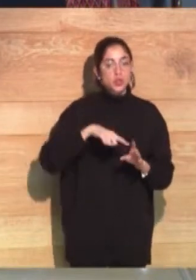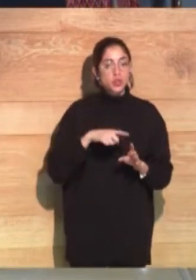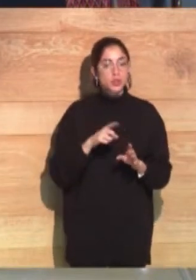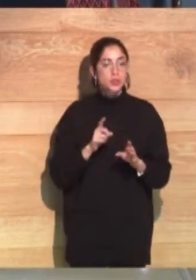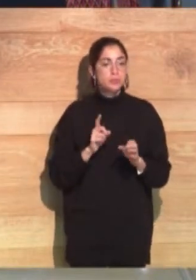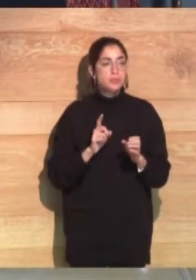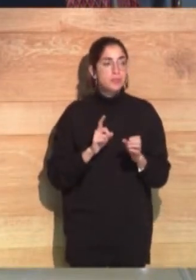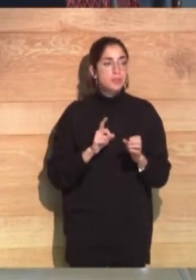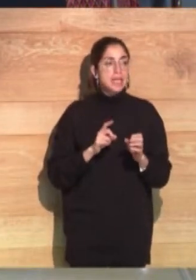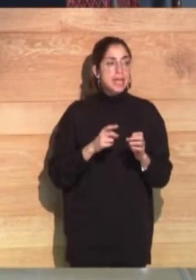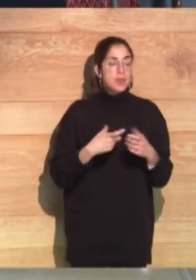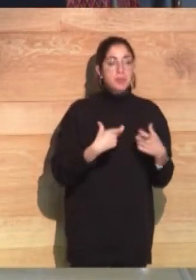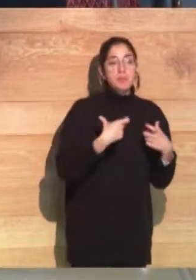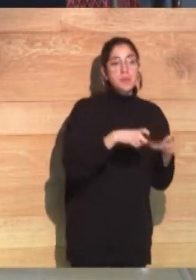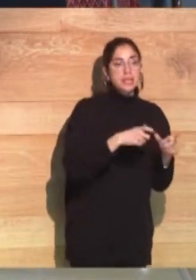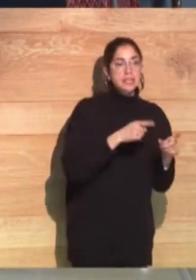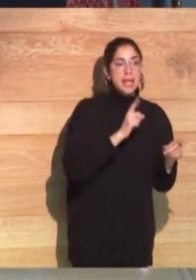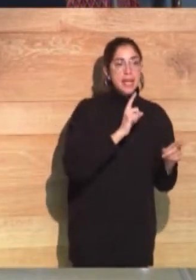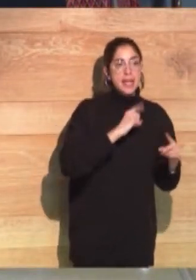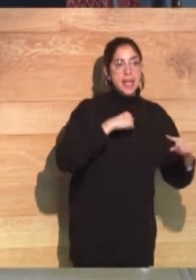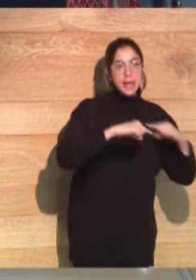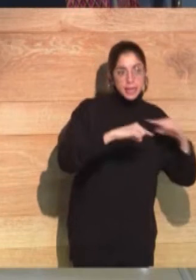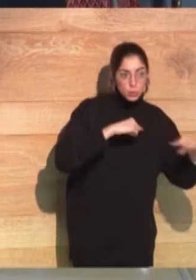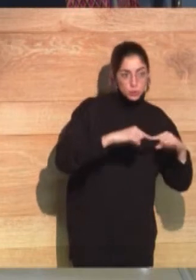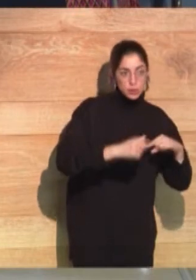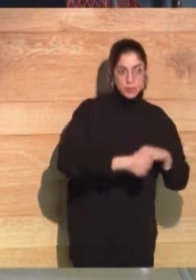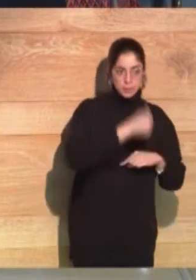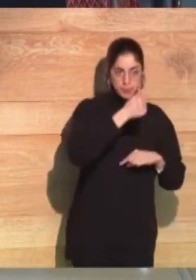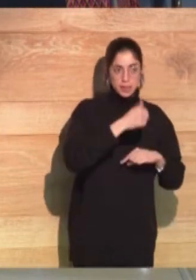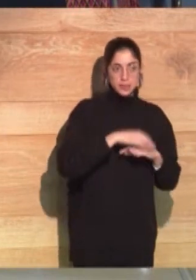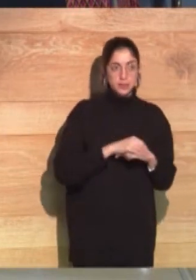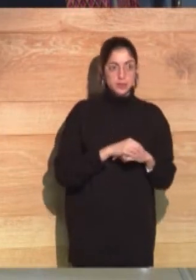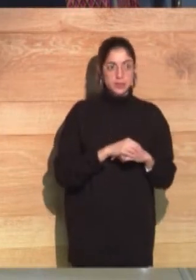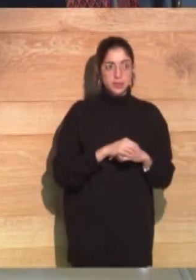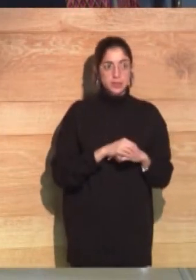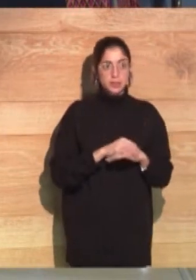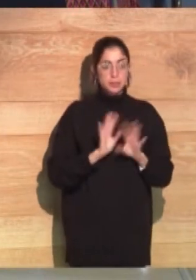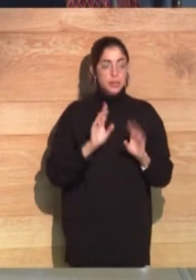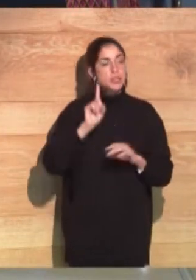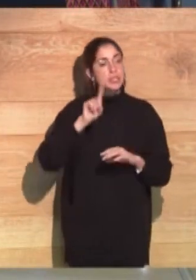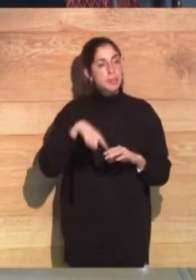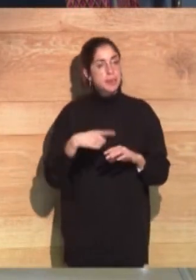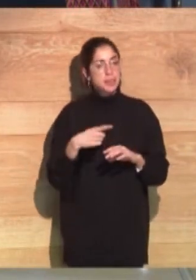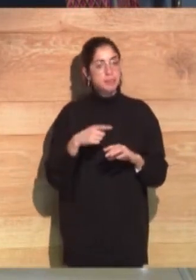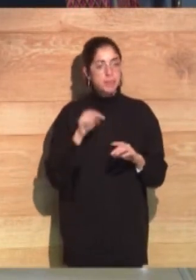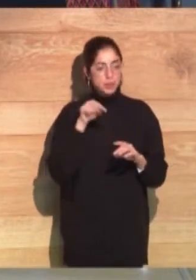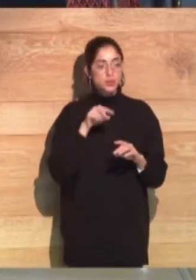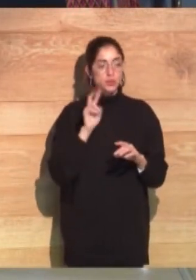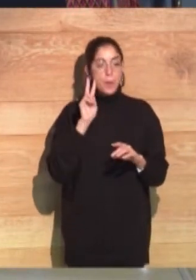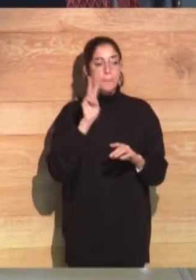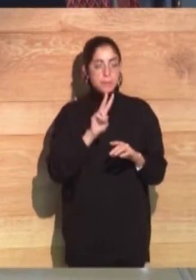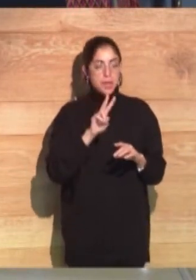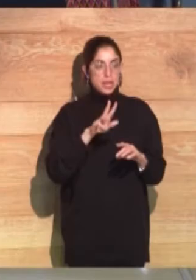la parte ejecutiva, por así decirlo, y también ha habido reflejo de esto en el